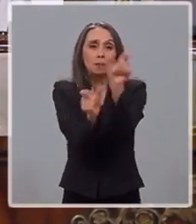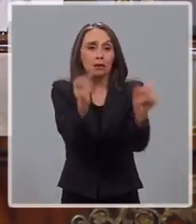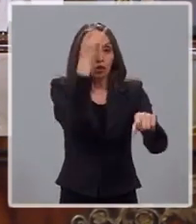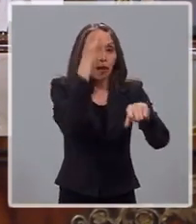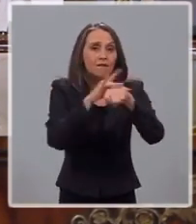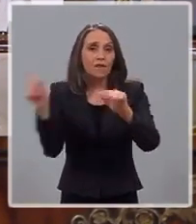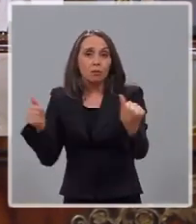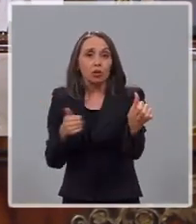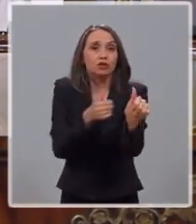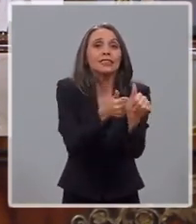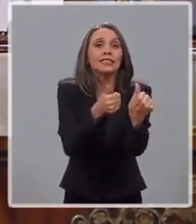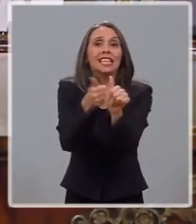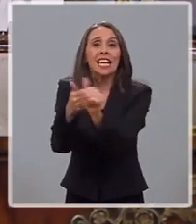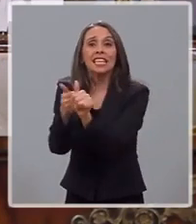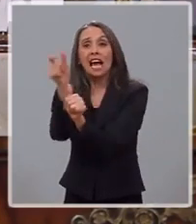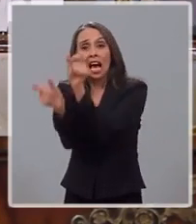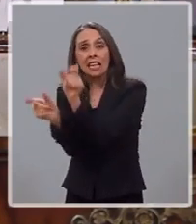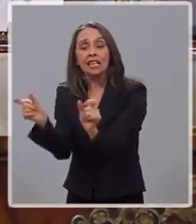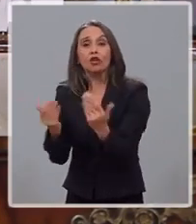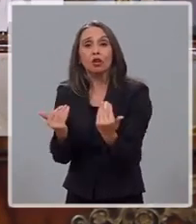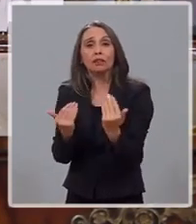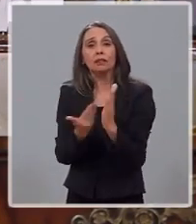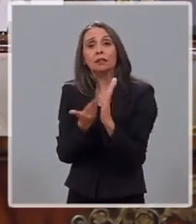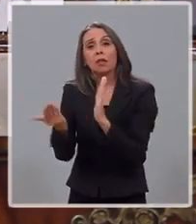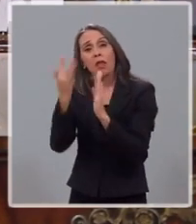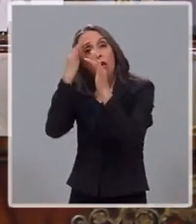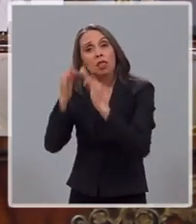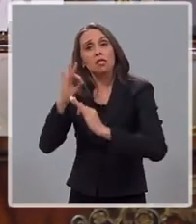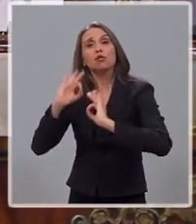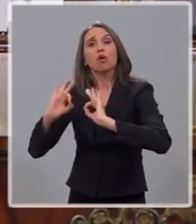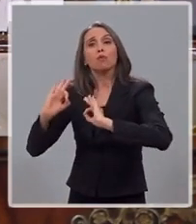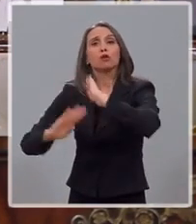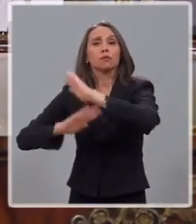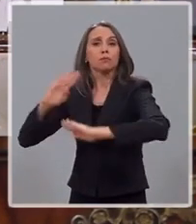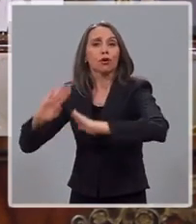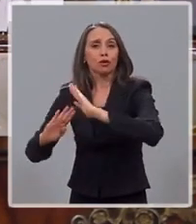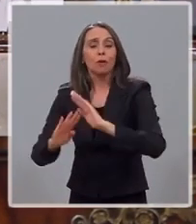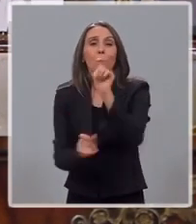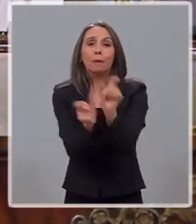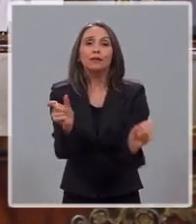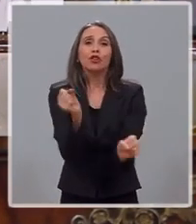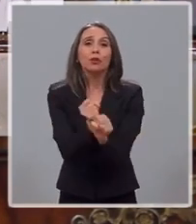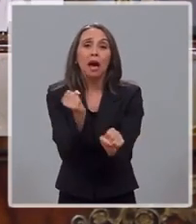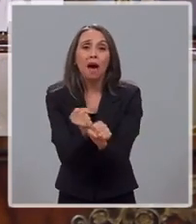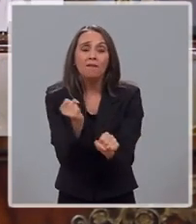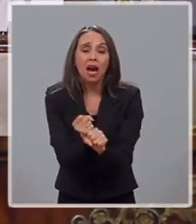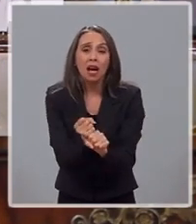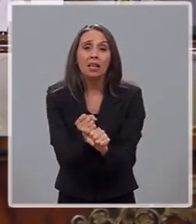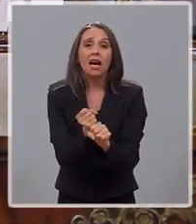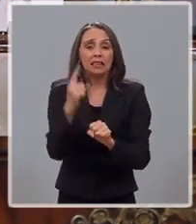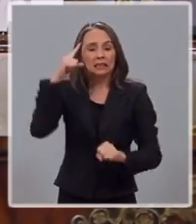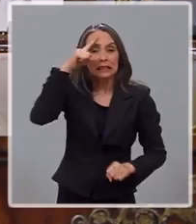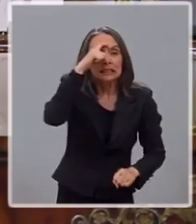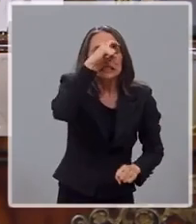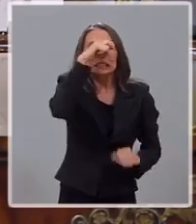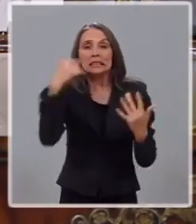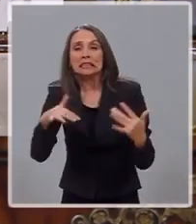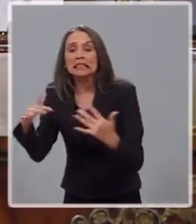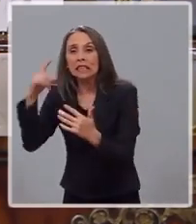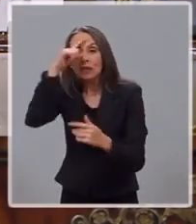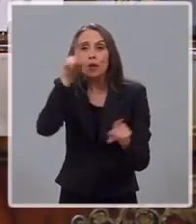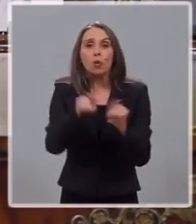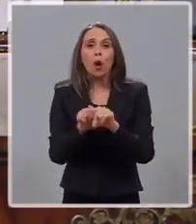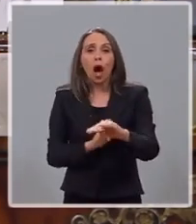enfermos requieren y tendrán medidas especiales de protección a los trabajadores que a pesar de todas las dificultades han